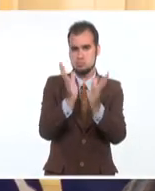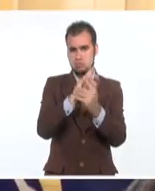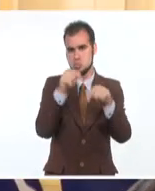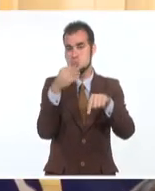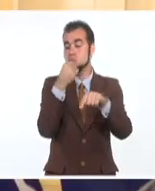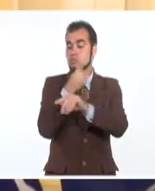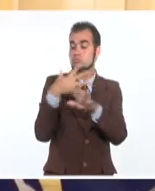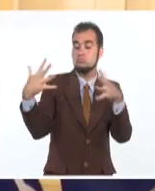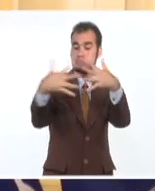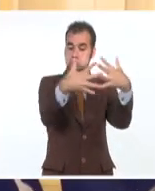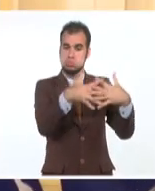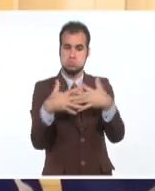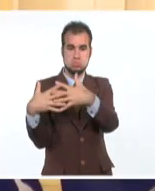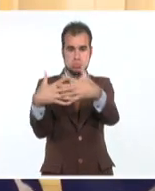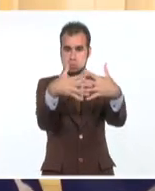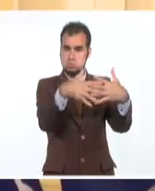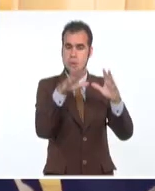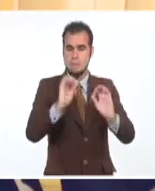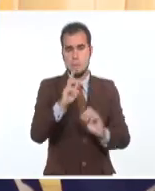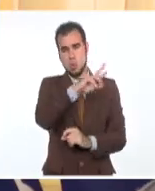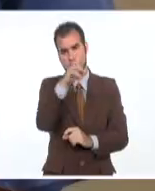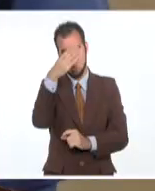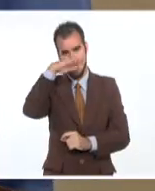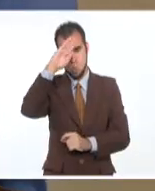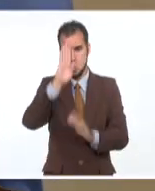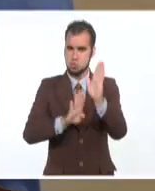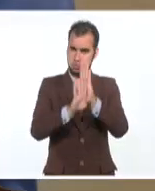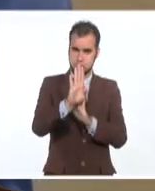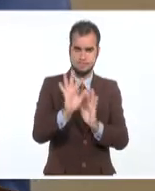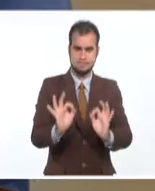unidad y continuidad del proceso revolucionario cubano.